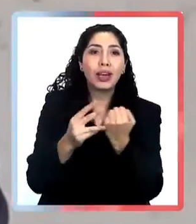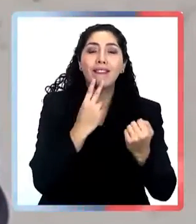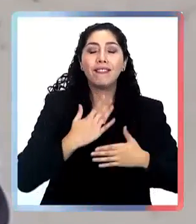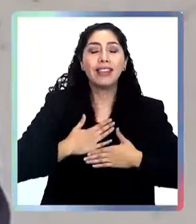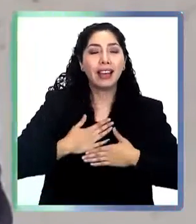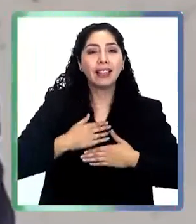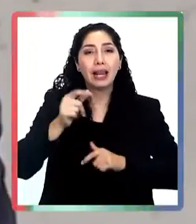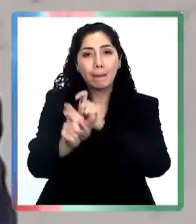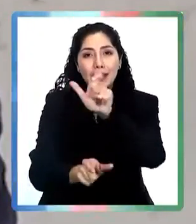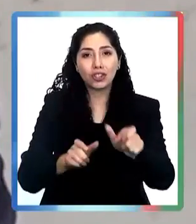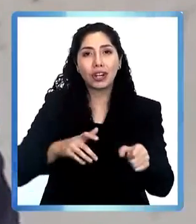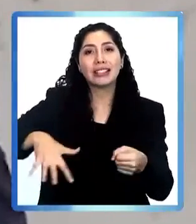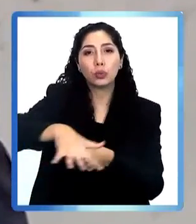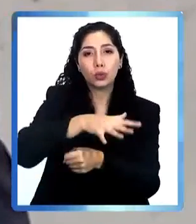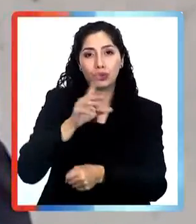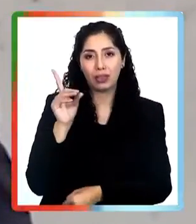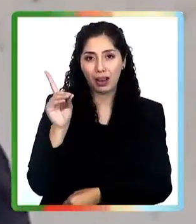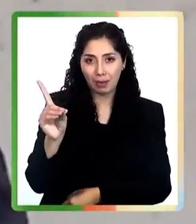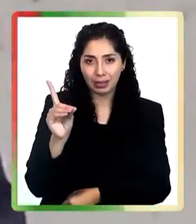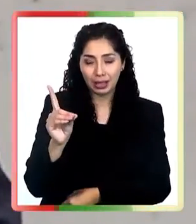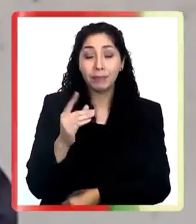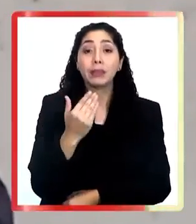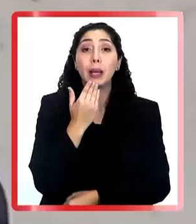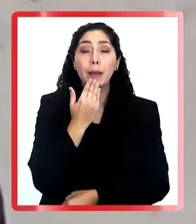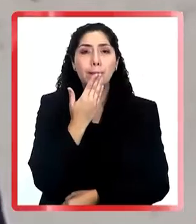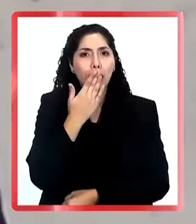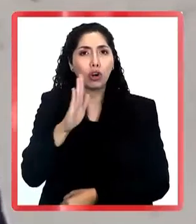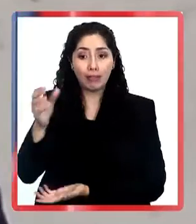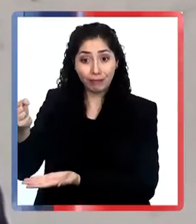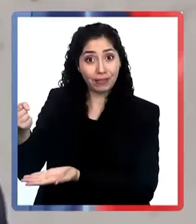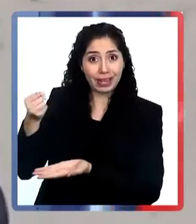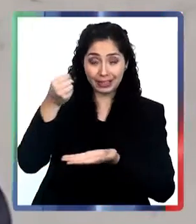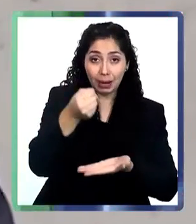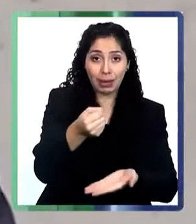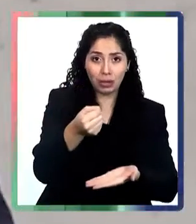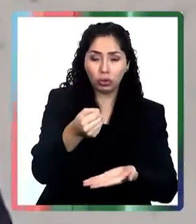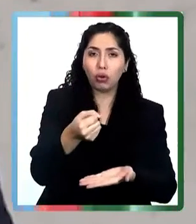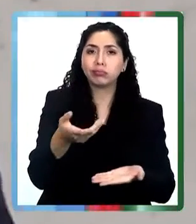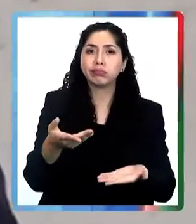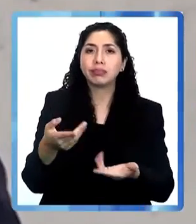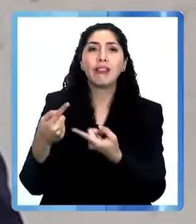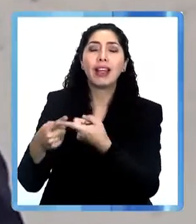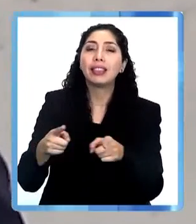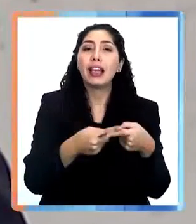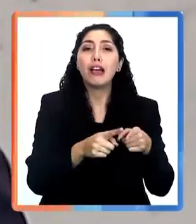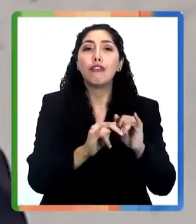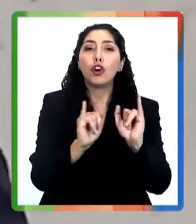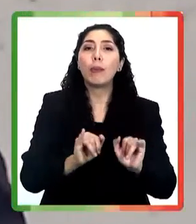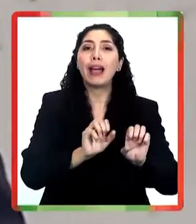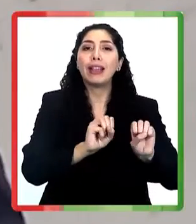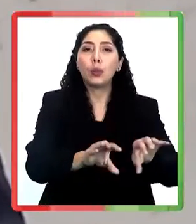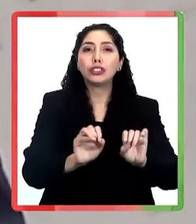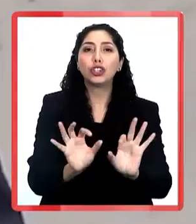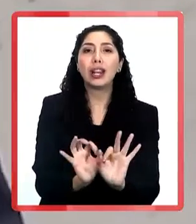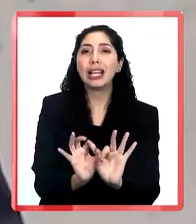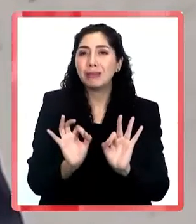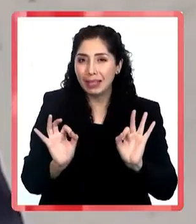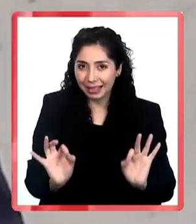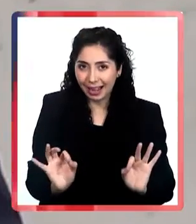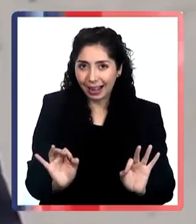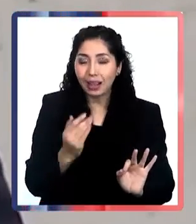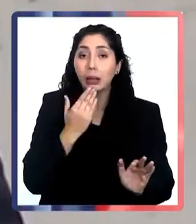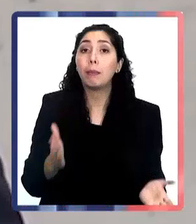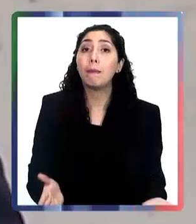de las personas en situación de discapacidad vamos a mejorar también el financiamiento asociado a las modalidades de educación especial y